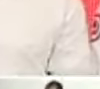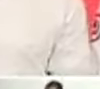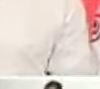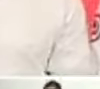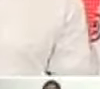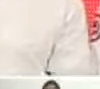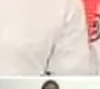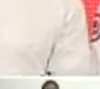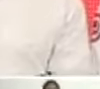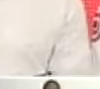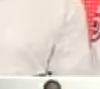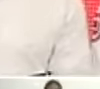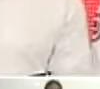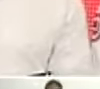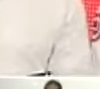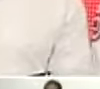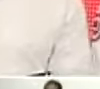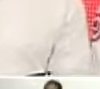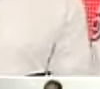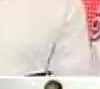muy importante, maravillosa,